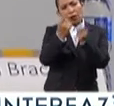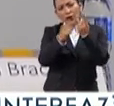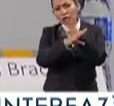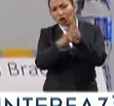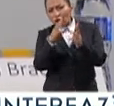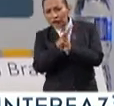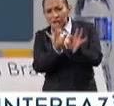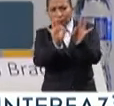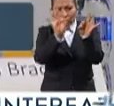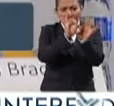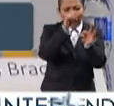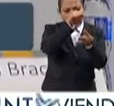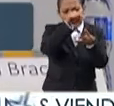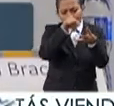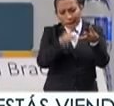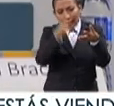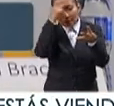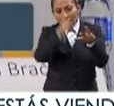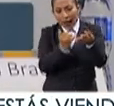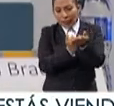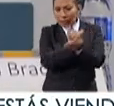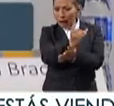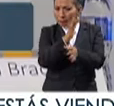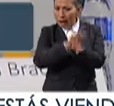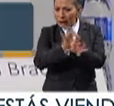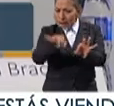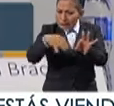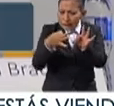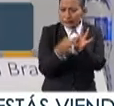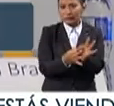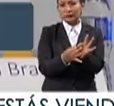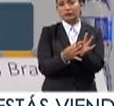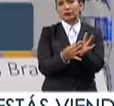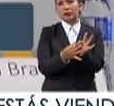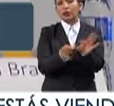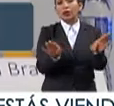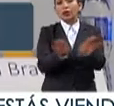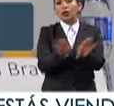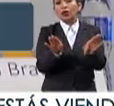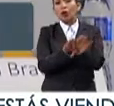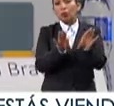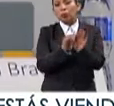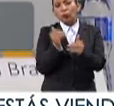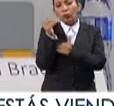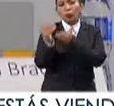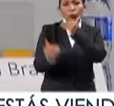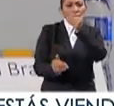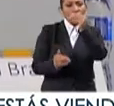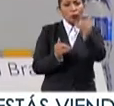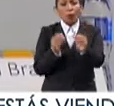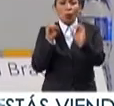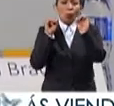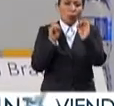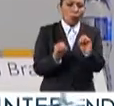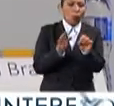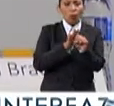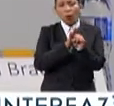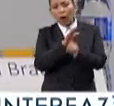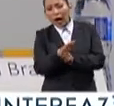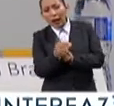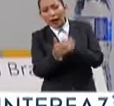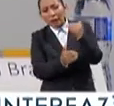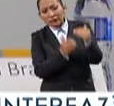para poder definir de manera mucho más precisa cómo avanza en que